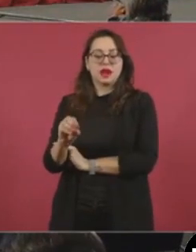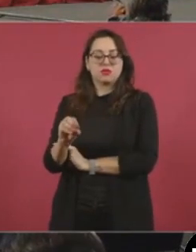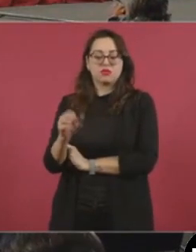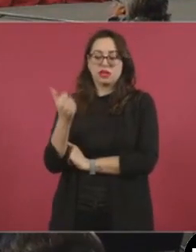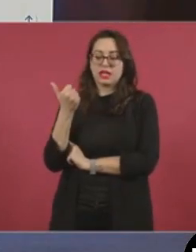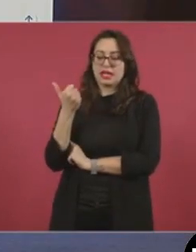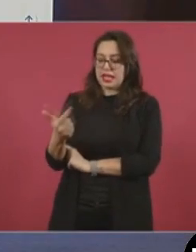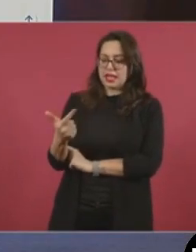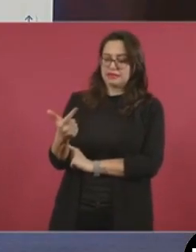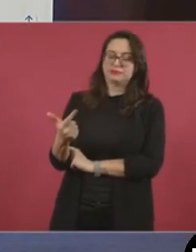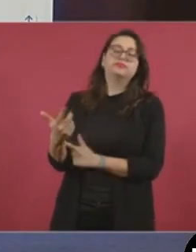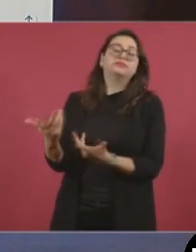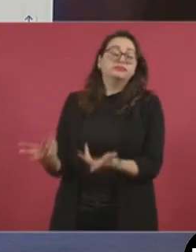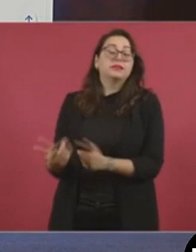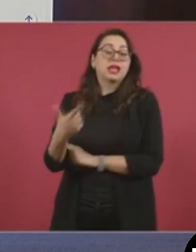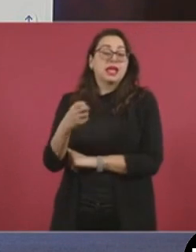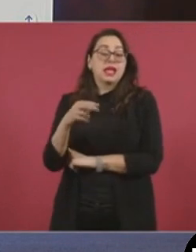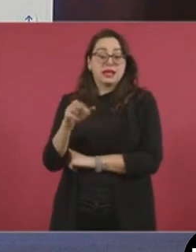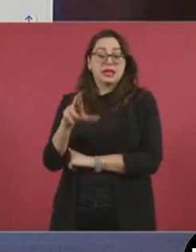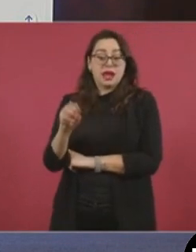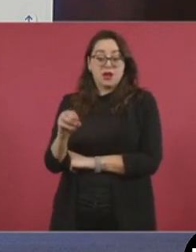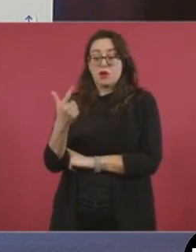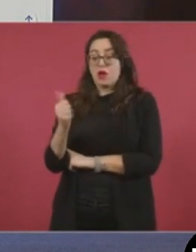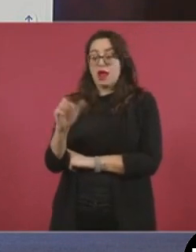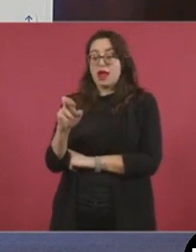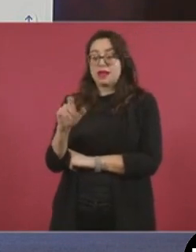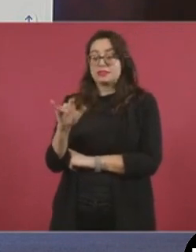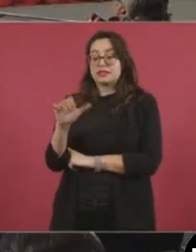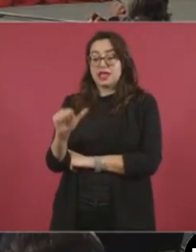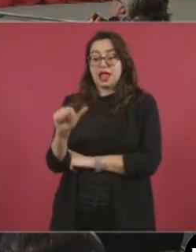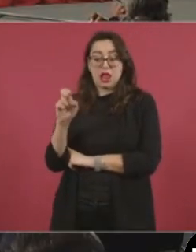Yo supongo que es García Luna,